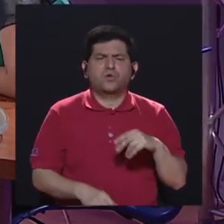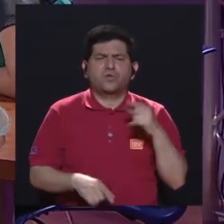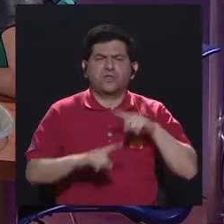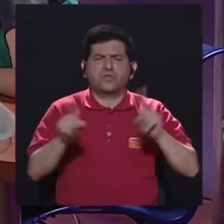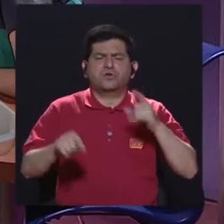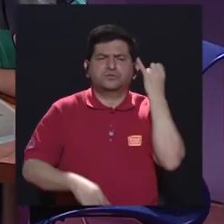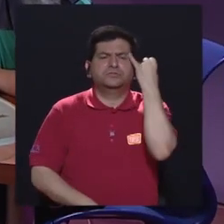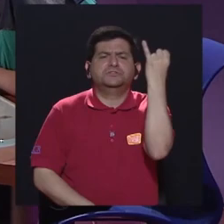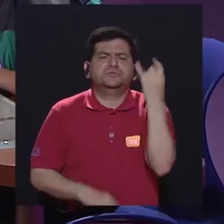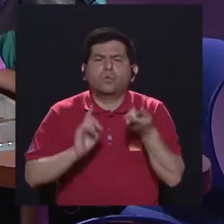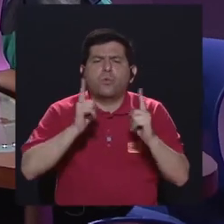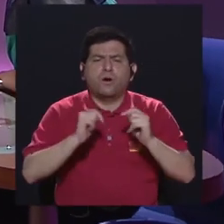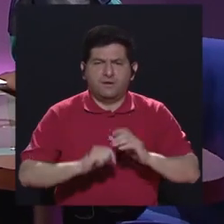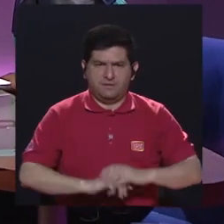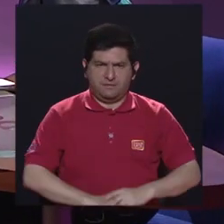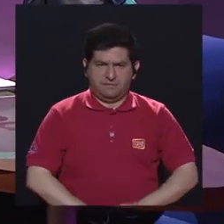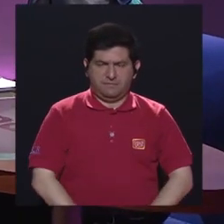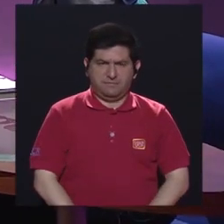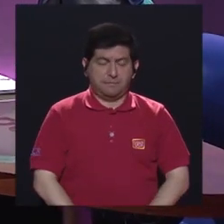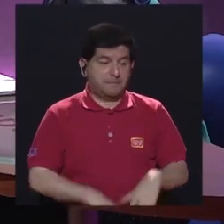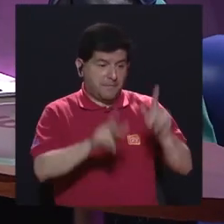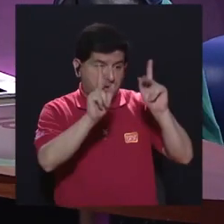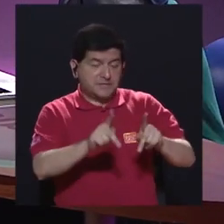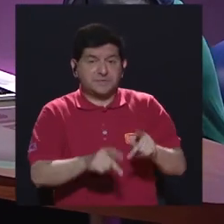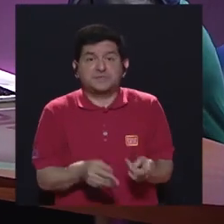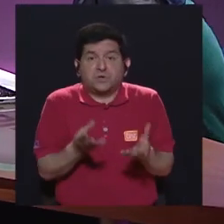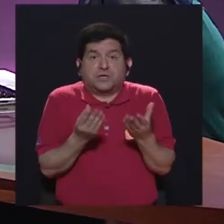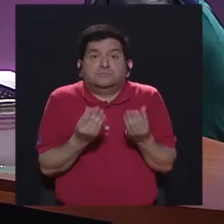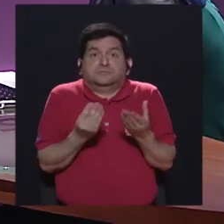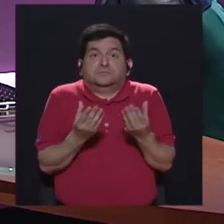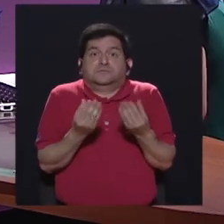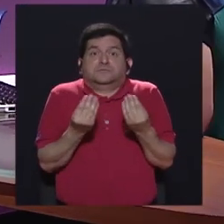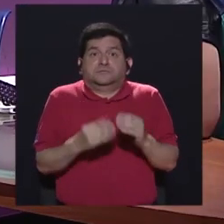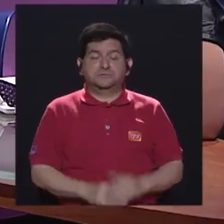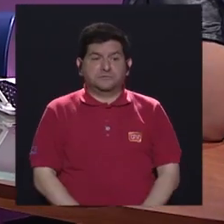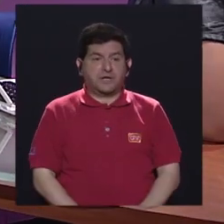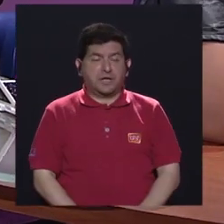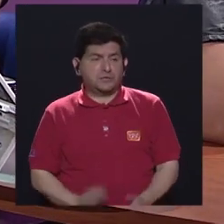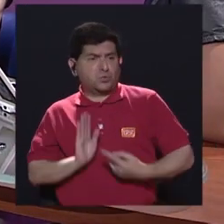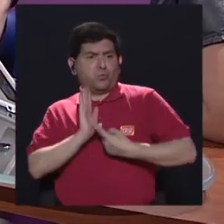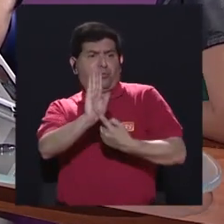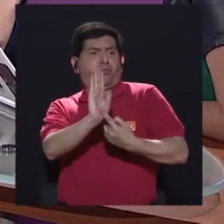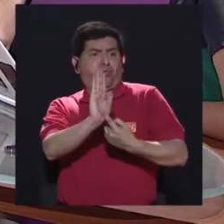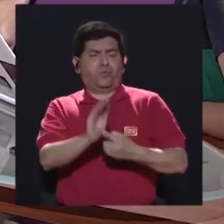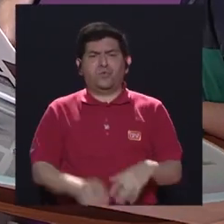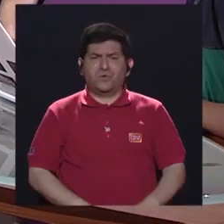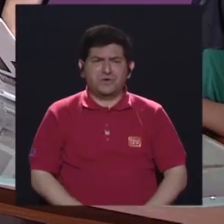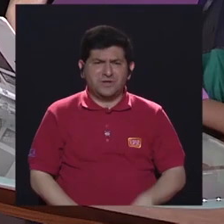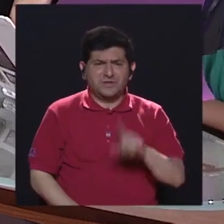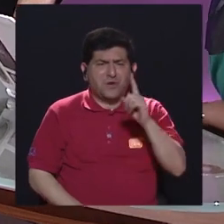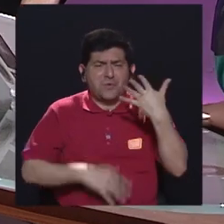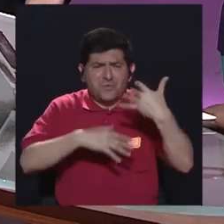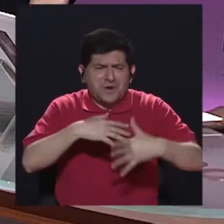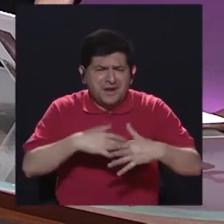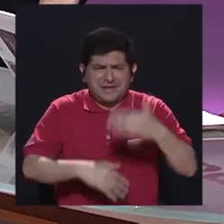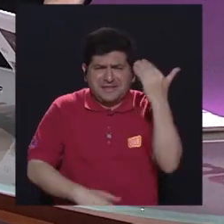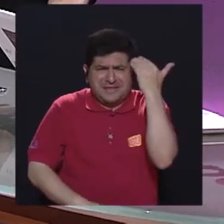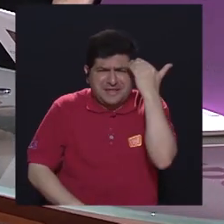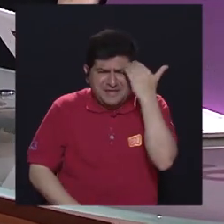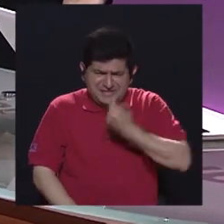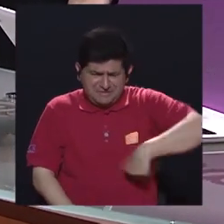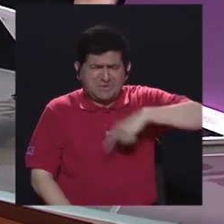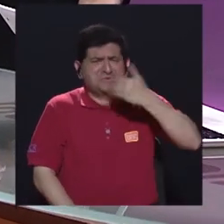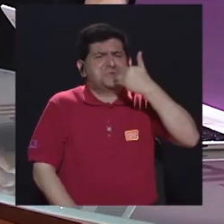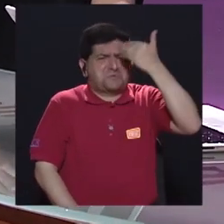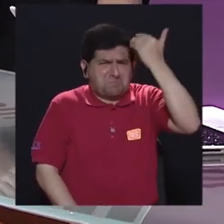poco es que la gente se aterra, ¿no? Es como la sobreexposición de la herida y saber qué tan mal podemos